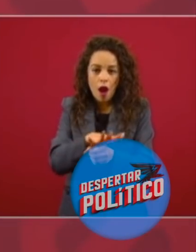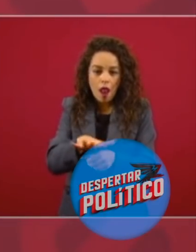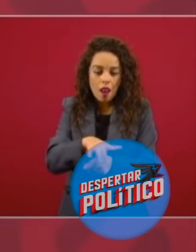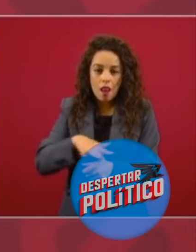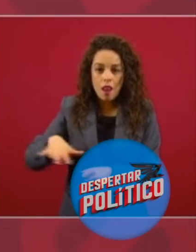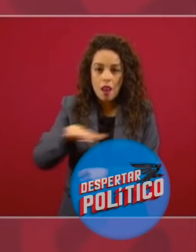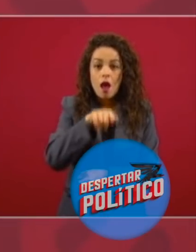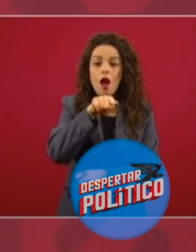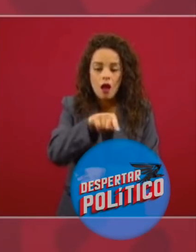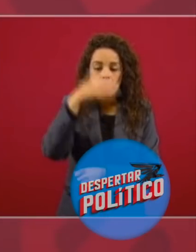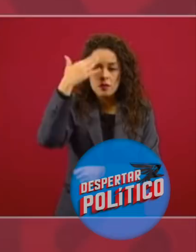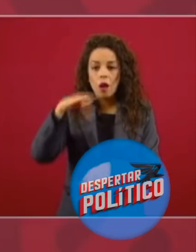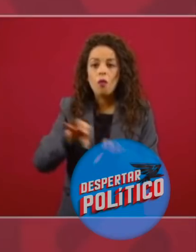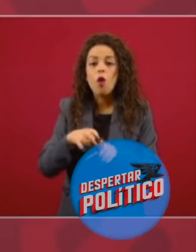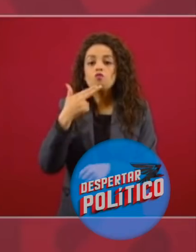el agua,